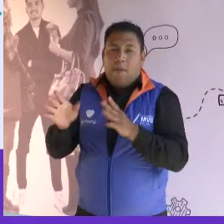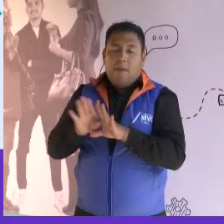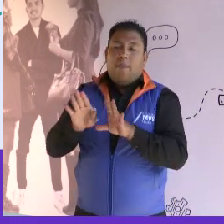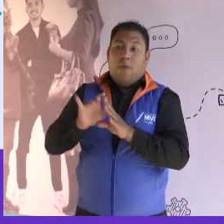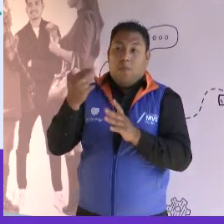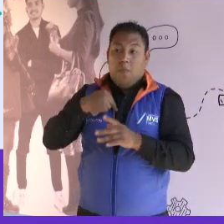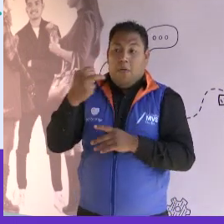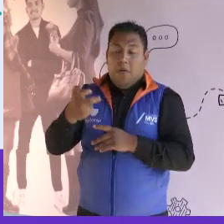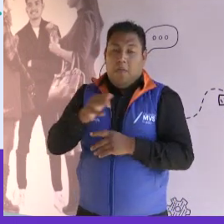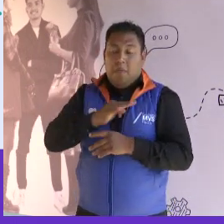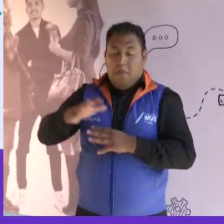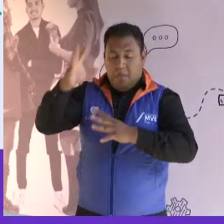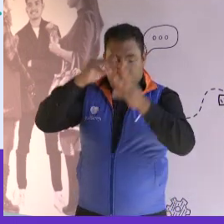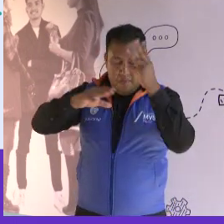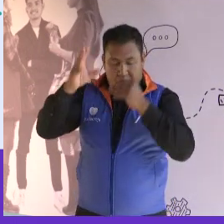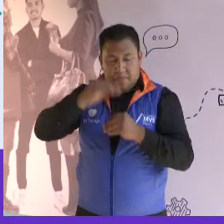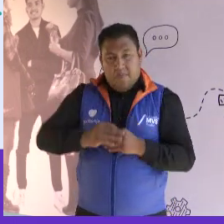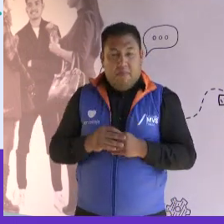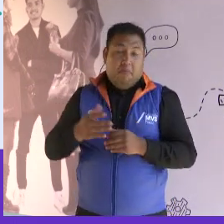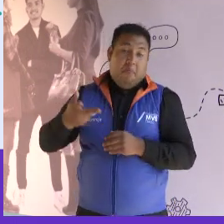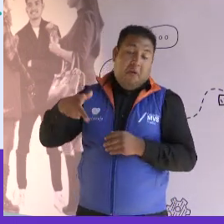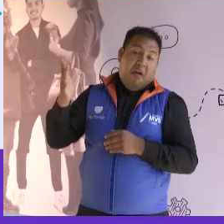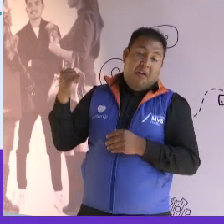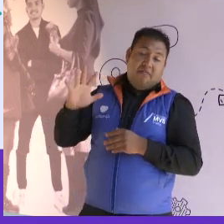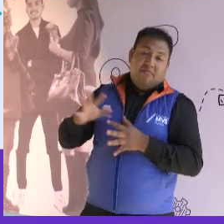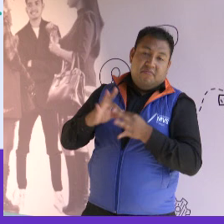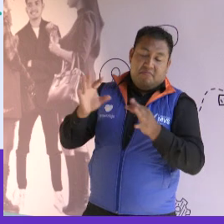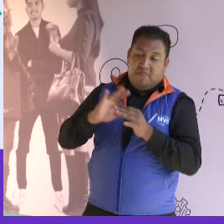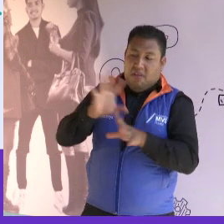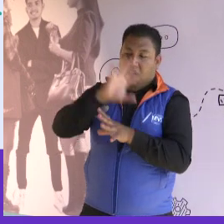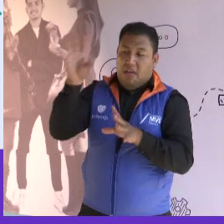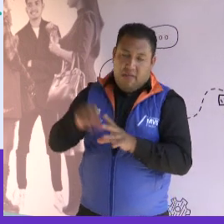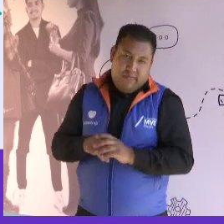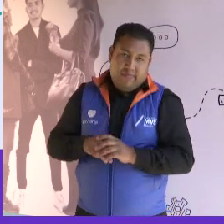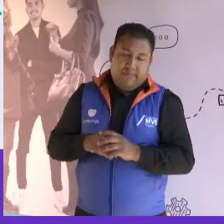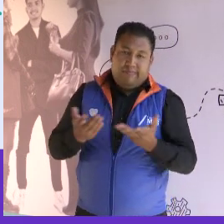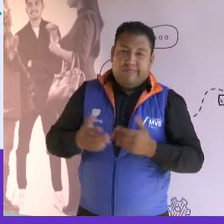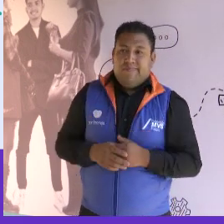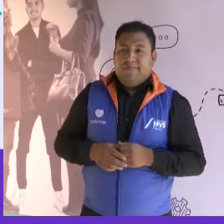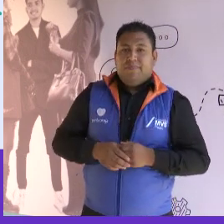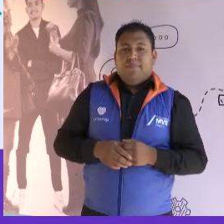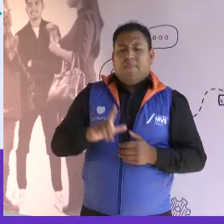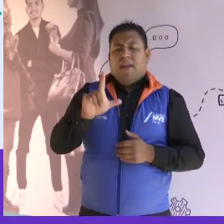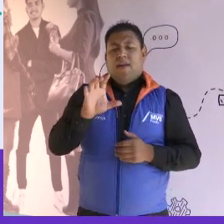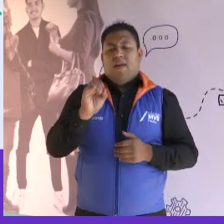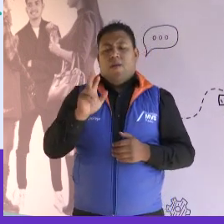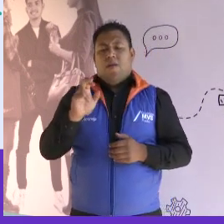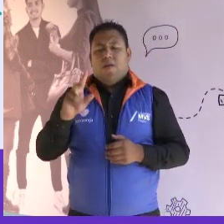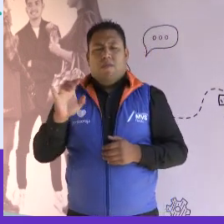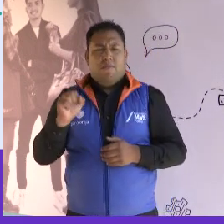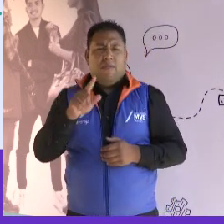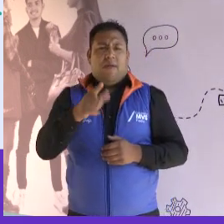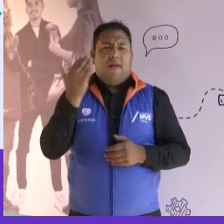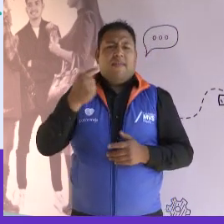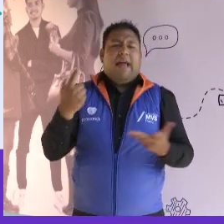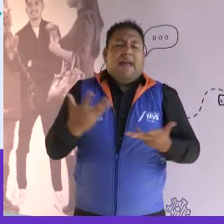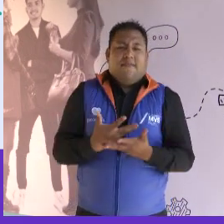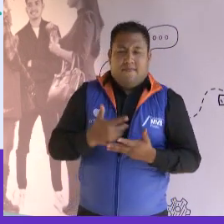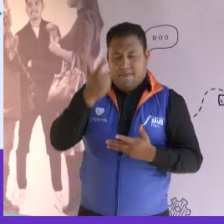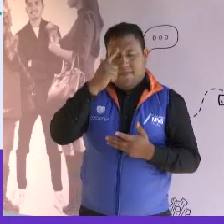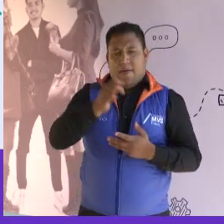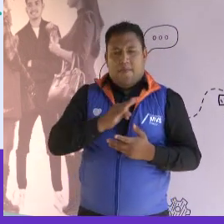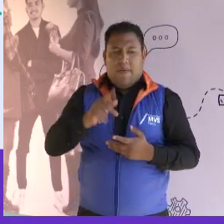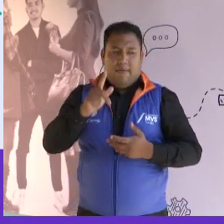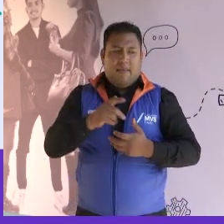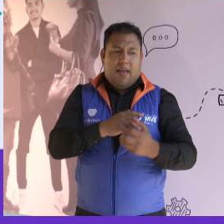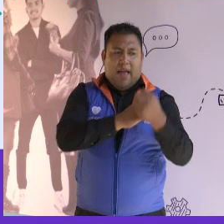Por lo demás creo que lo dijiste súper completo. Bueno, Lourdes, te han pasado aquí la pregunta, ¿cómo la habéis hecho para redistribuir el